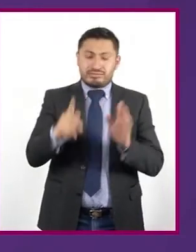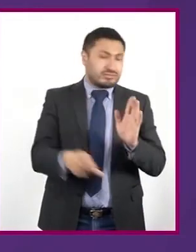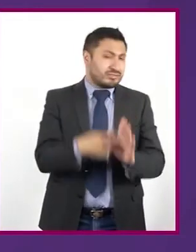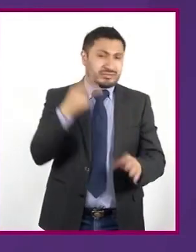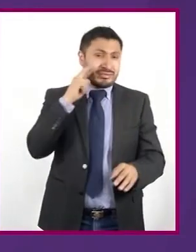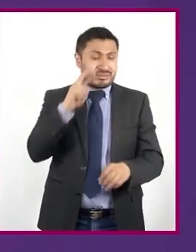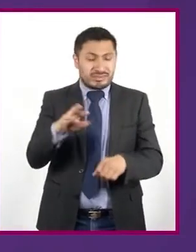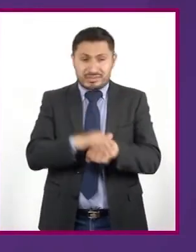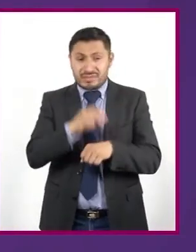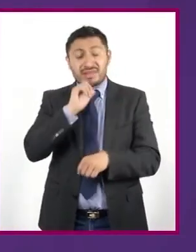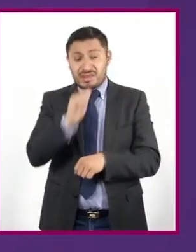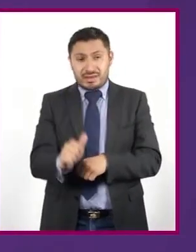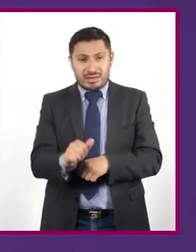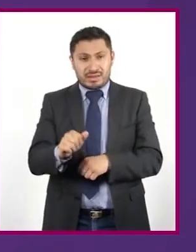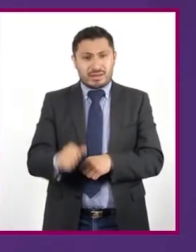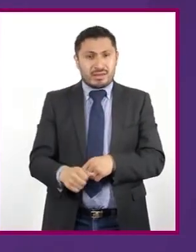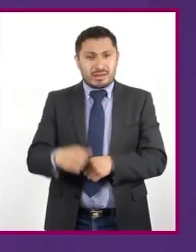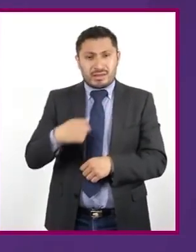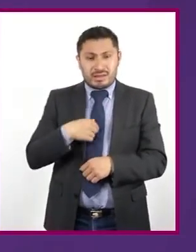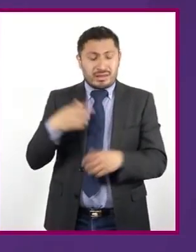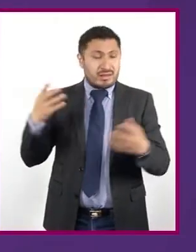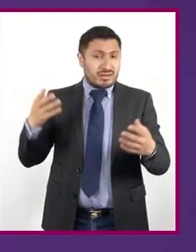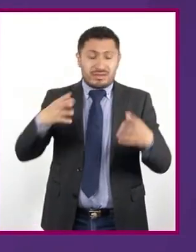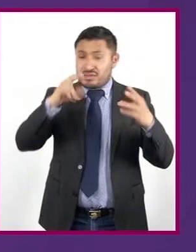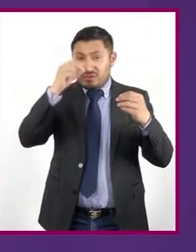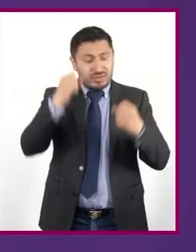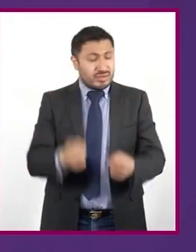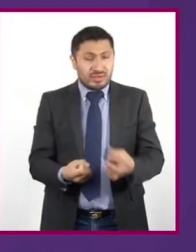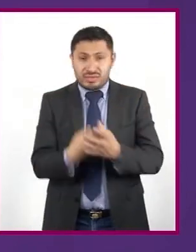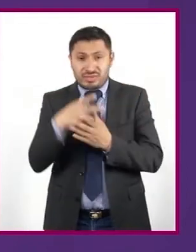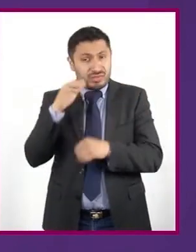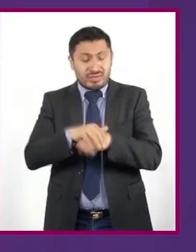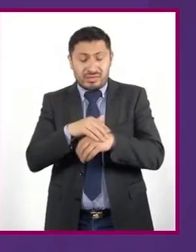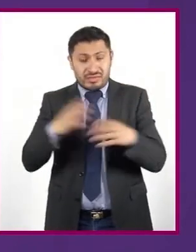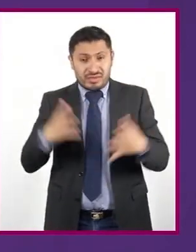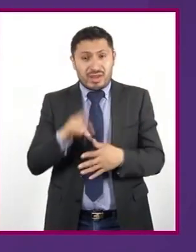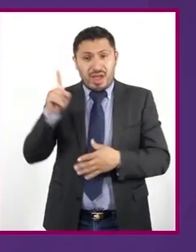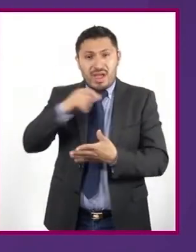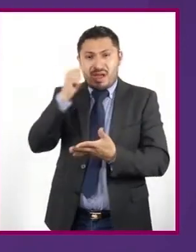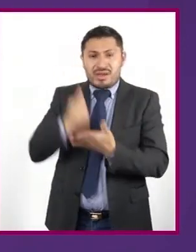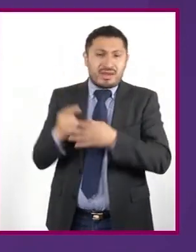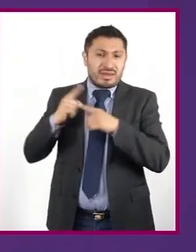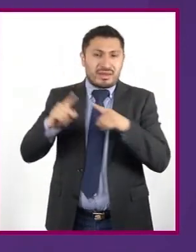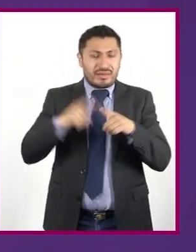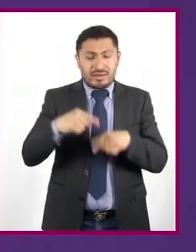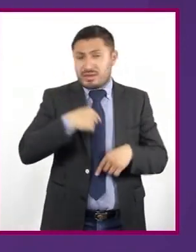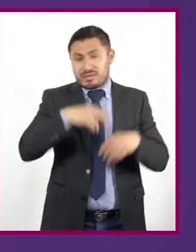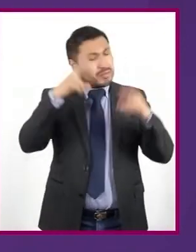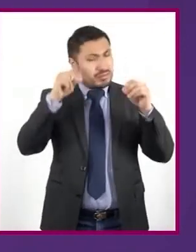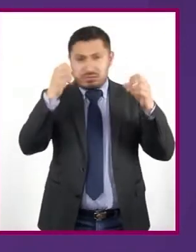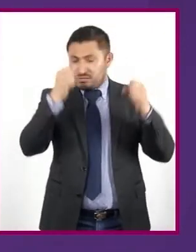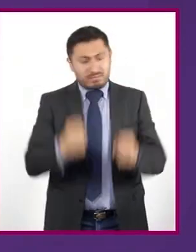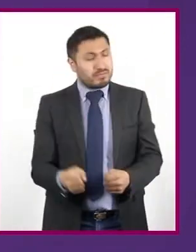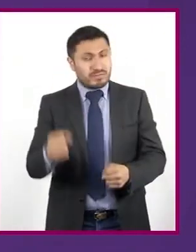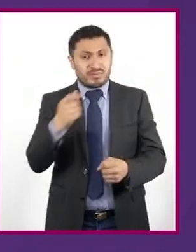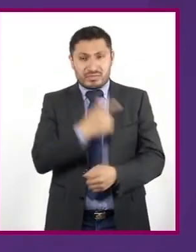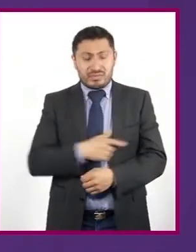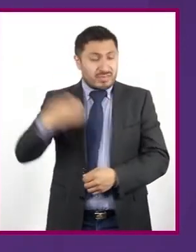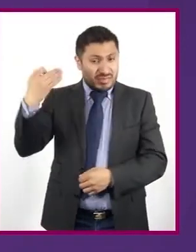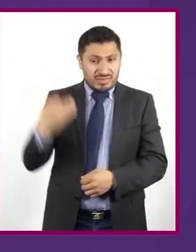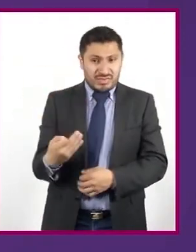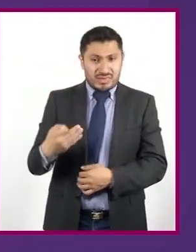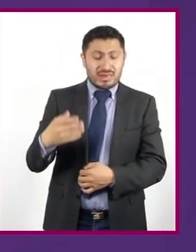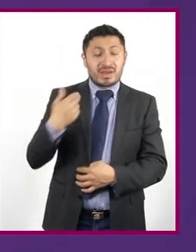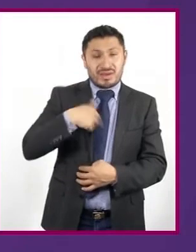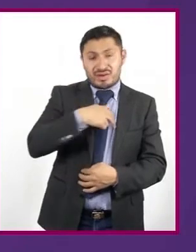amigos y no estoy seguro de poder hacer nuevos amigos. Los chicos de la ciudad son diferentes y no estoy seguro de poderles agradar. Nosotros te